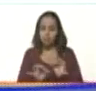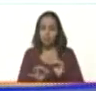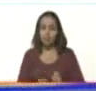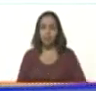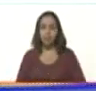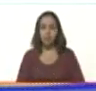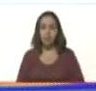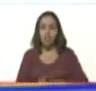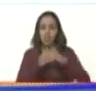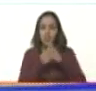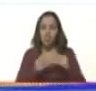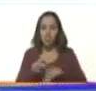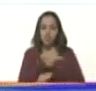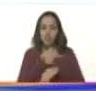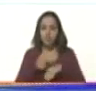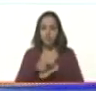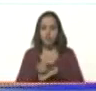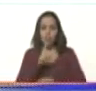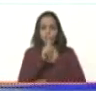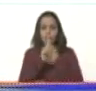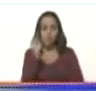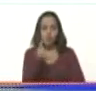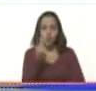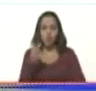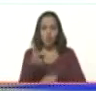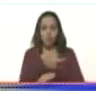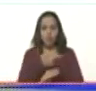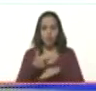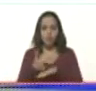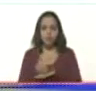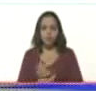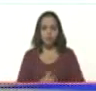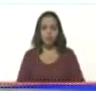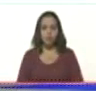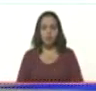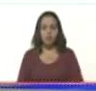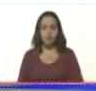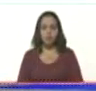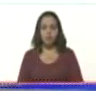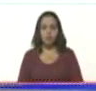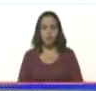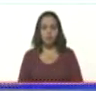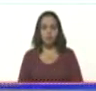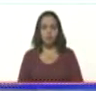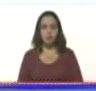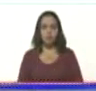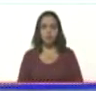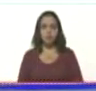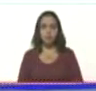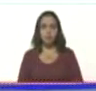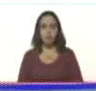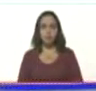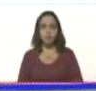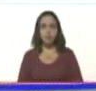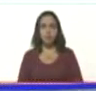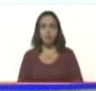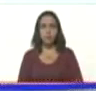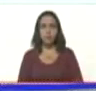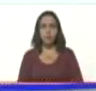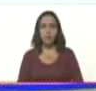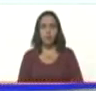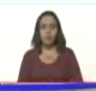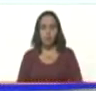De todo el gobierno. Un solo gobierno. Así es. Un solo gobierno. Y con los